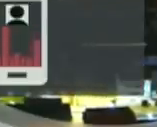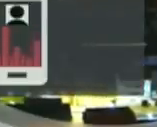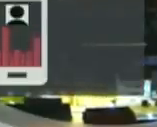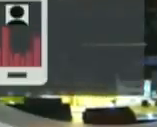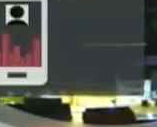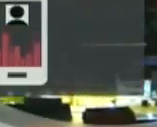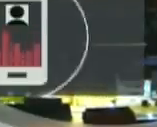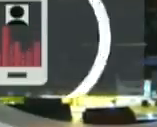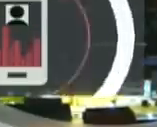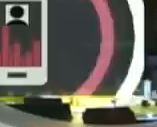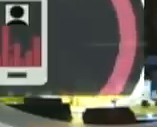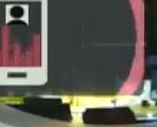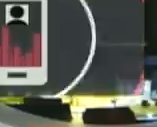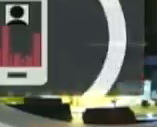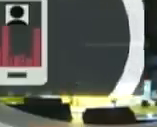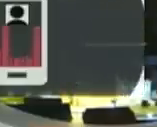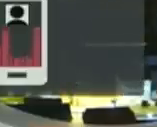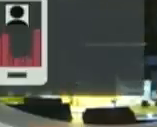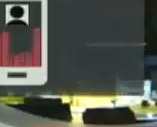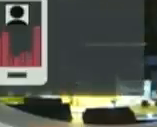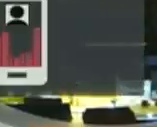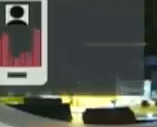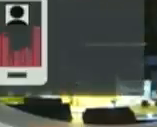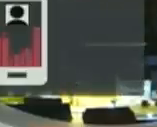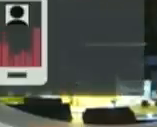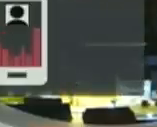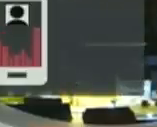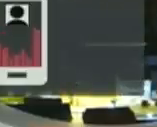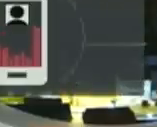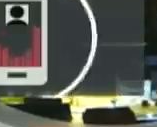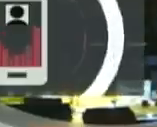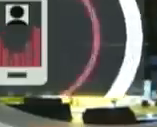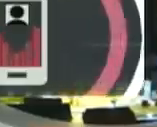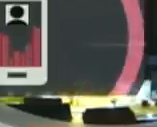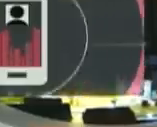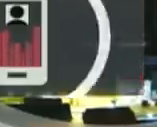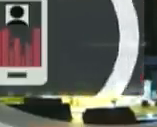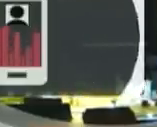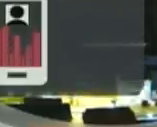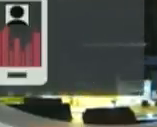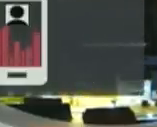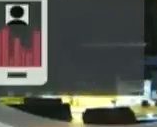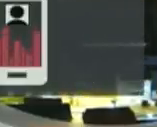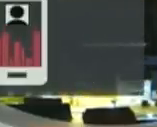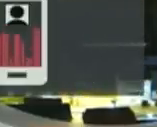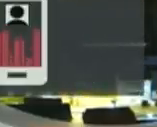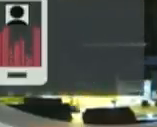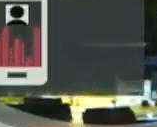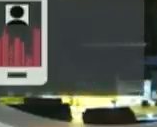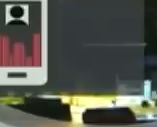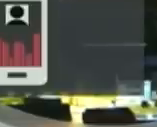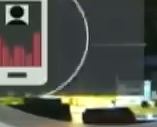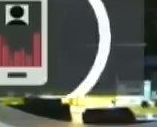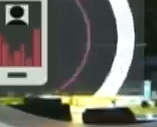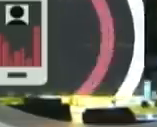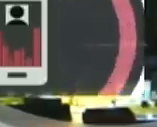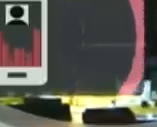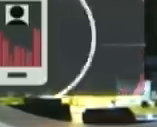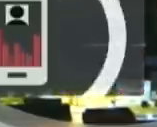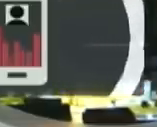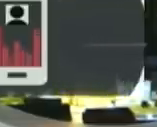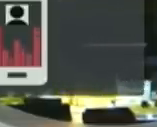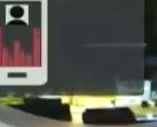de flexibilización, donde tú bien sabes que se están incorporando distintos sectores a la vida económica nacional, y